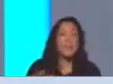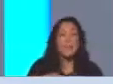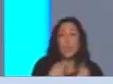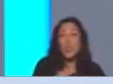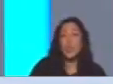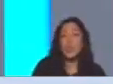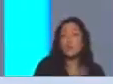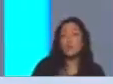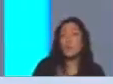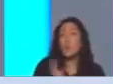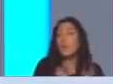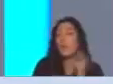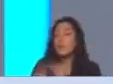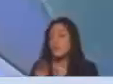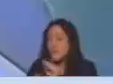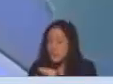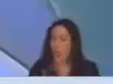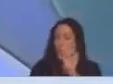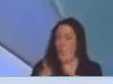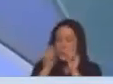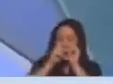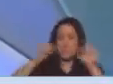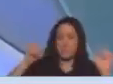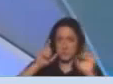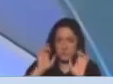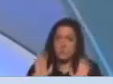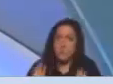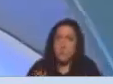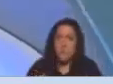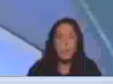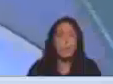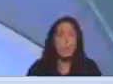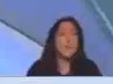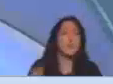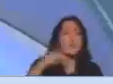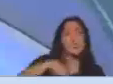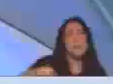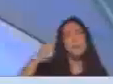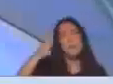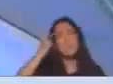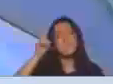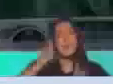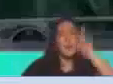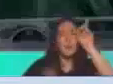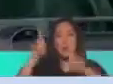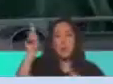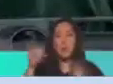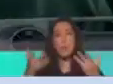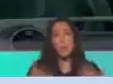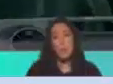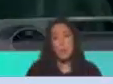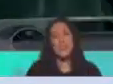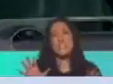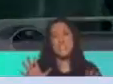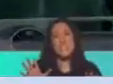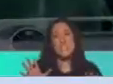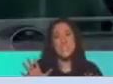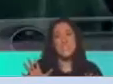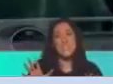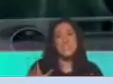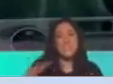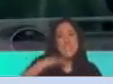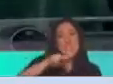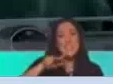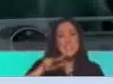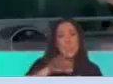innovaciones algunas sorprendentes por ejemplo porque piensan que tal vez le van a dosar a estos nuevos